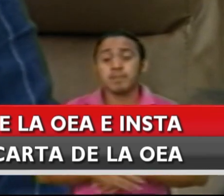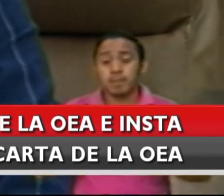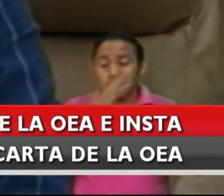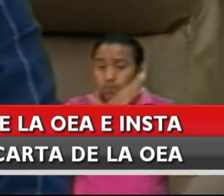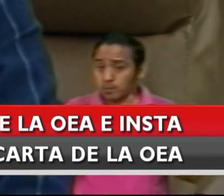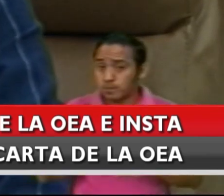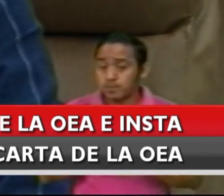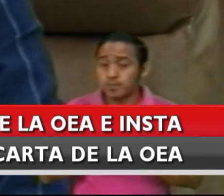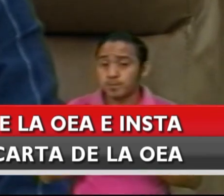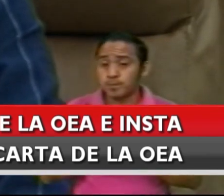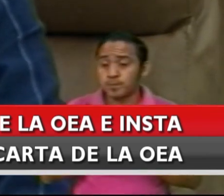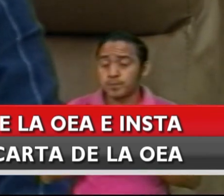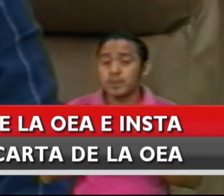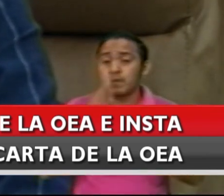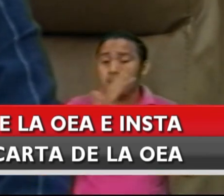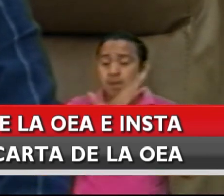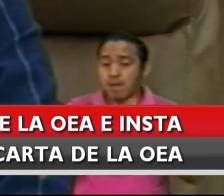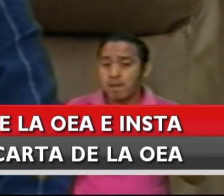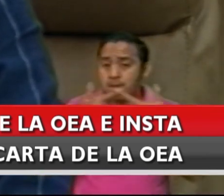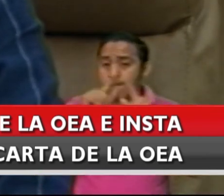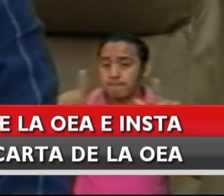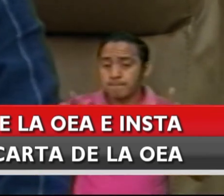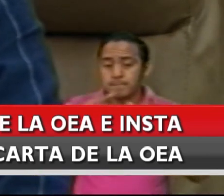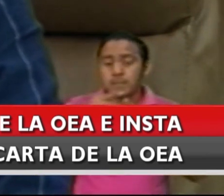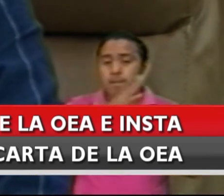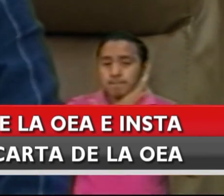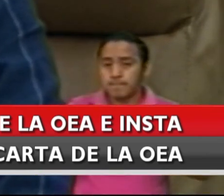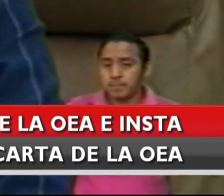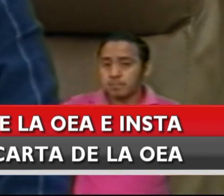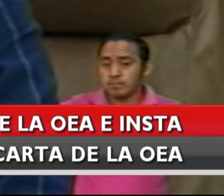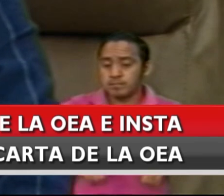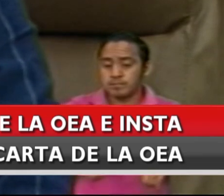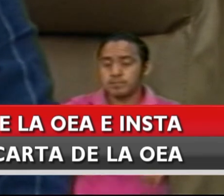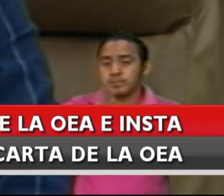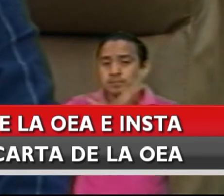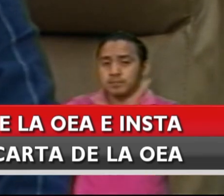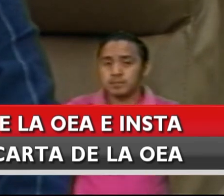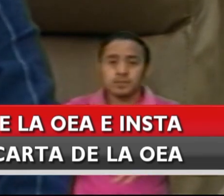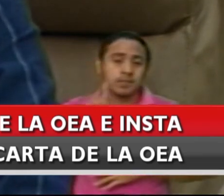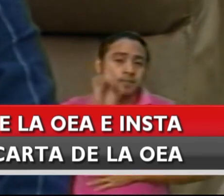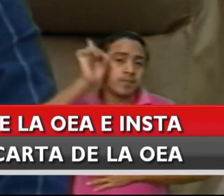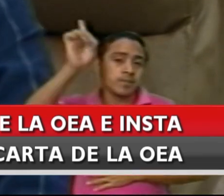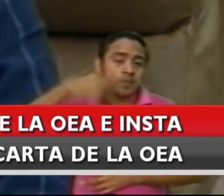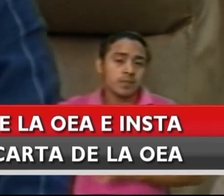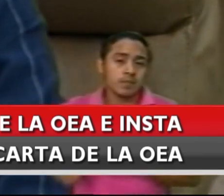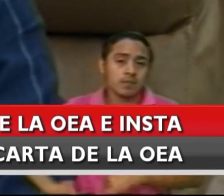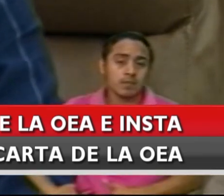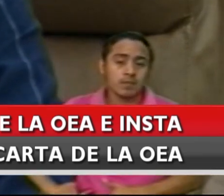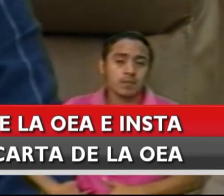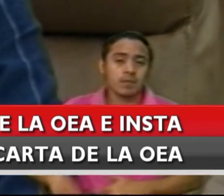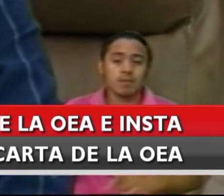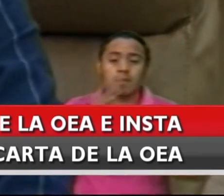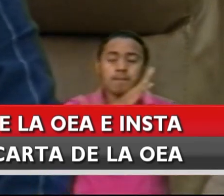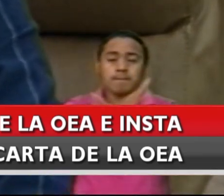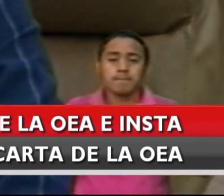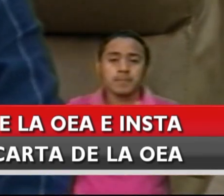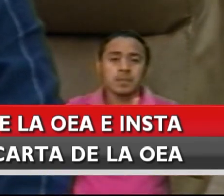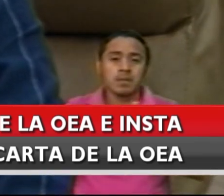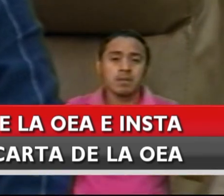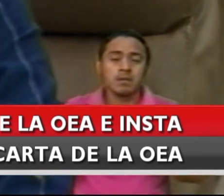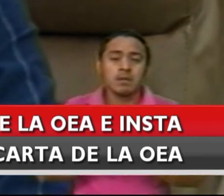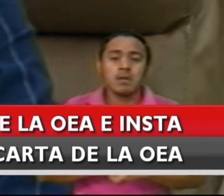paz, paz soberana, paz con dignidad, paz con desarrollo humano y paz con